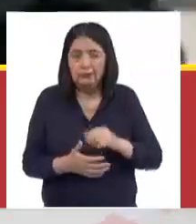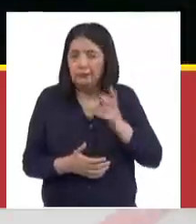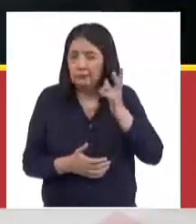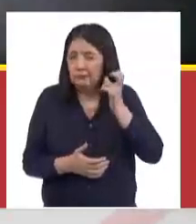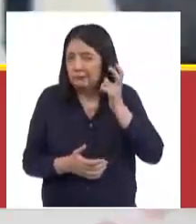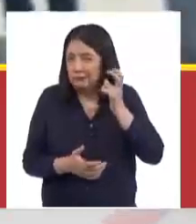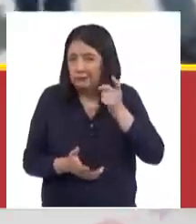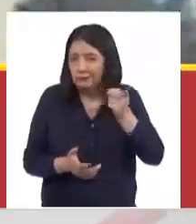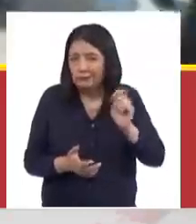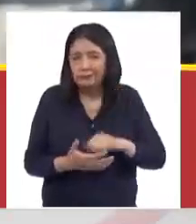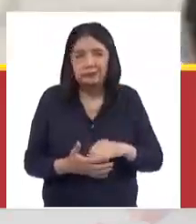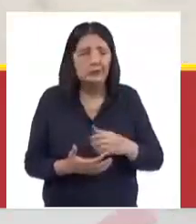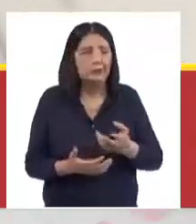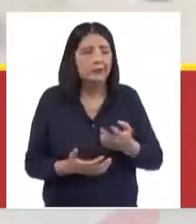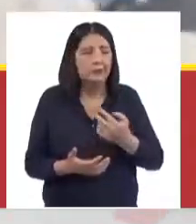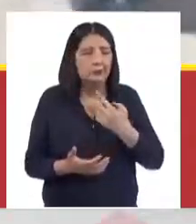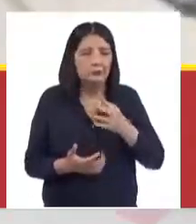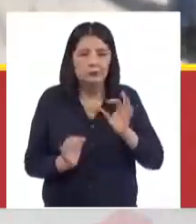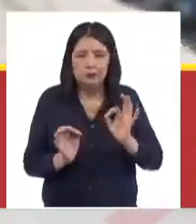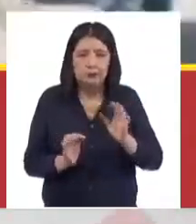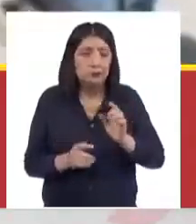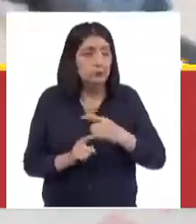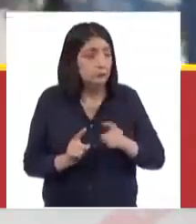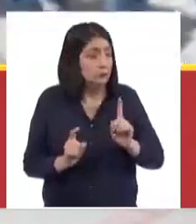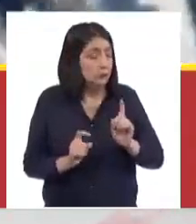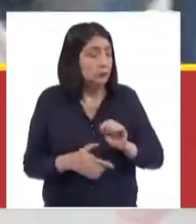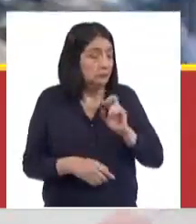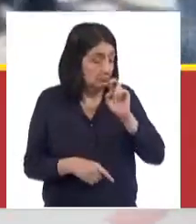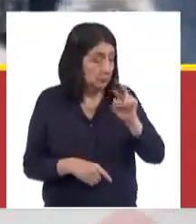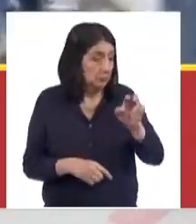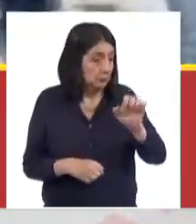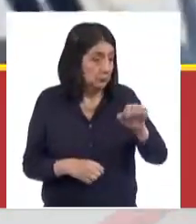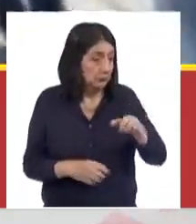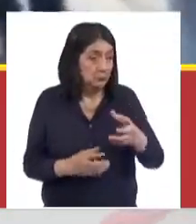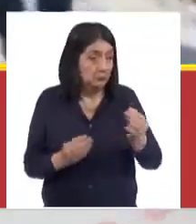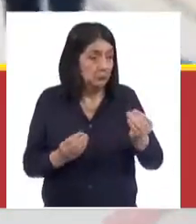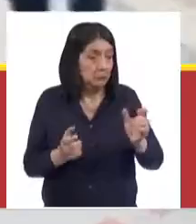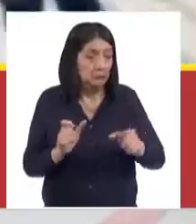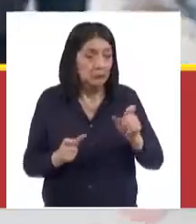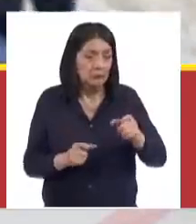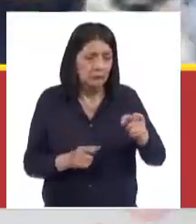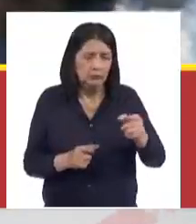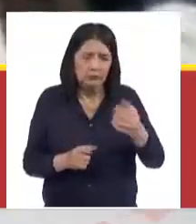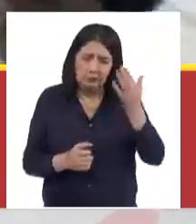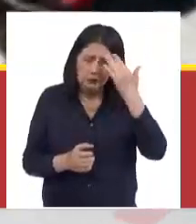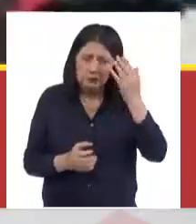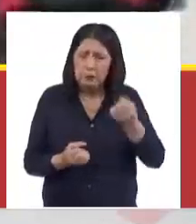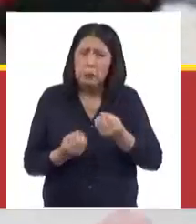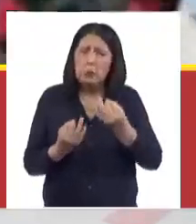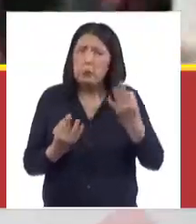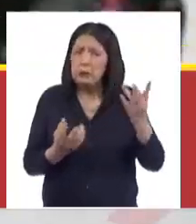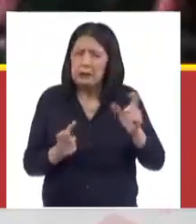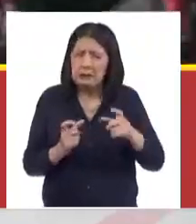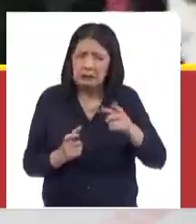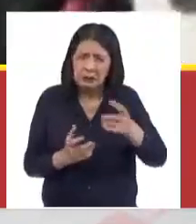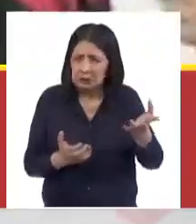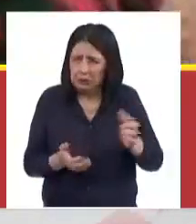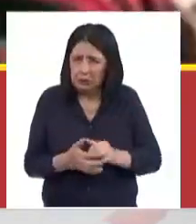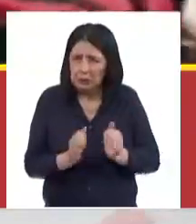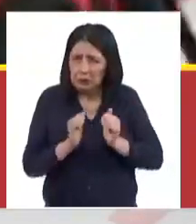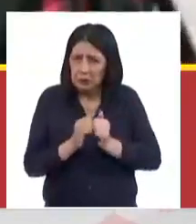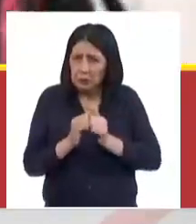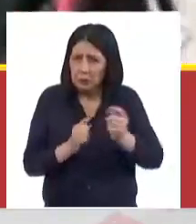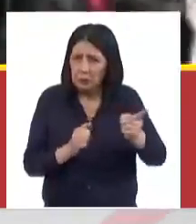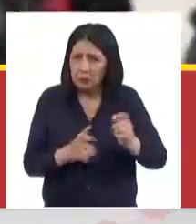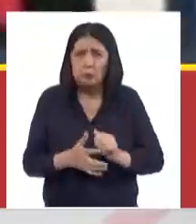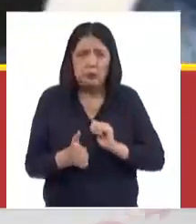captar, digamos, el audio de forma adecuada, pero vemos que está con varias personas. ¿Has calculado un número de simpatizantes que acompañan